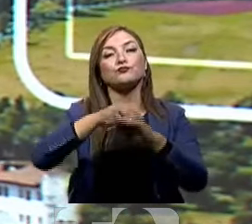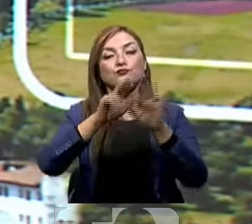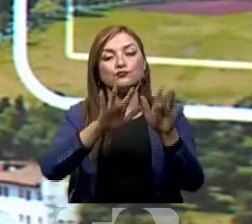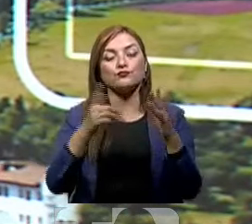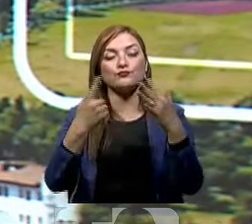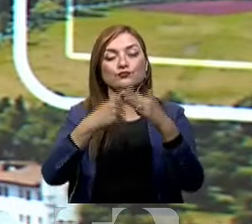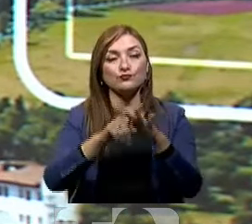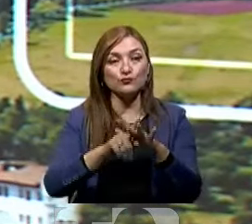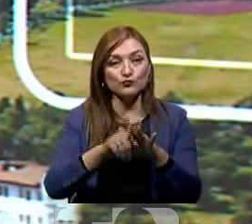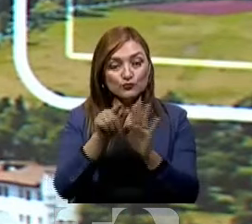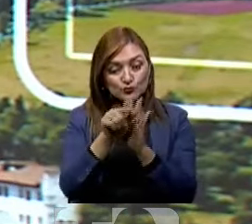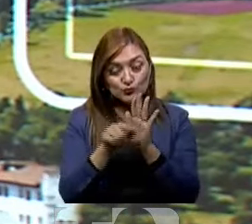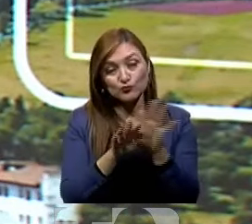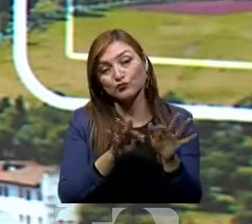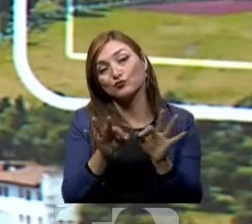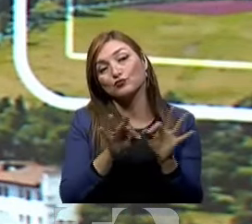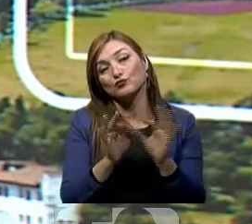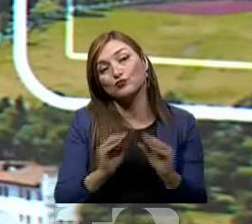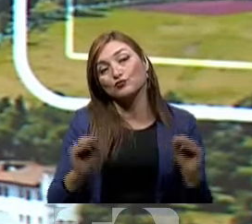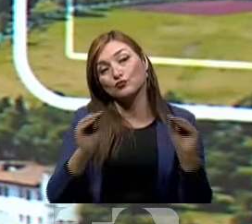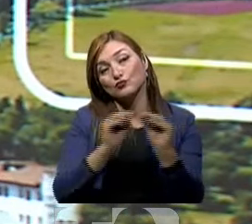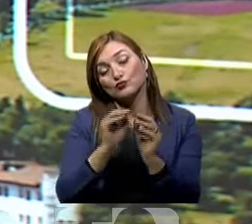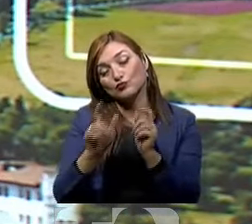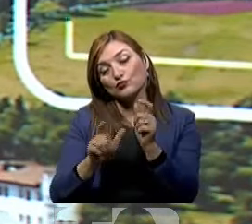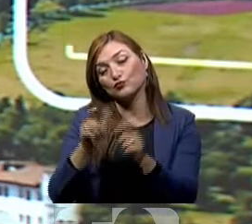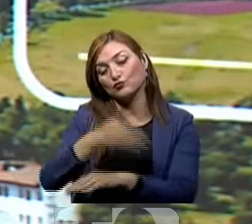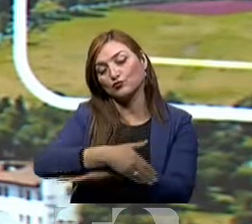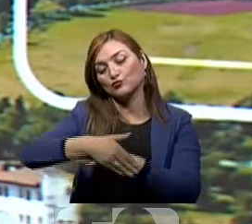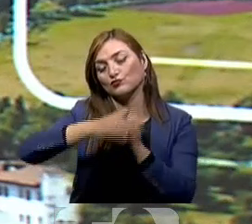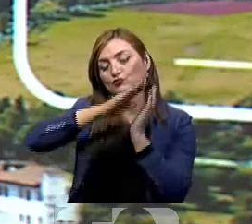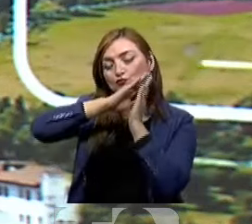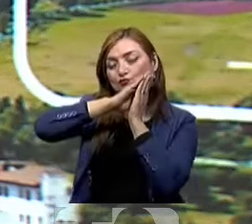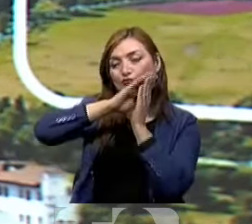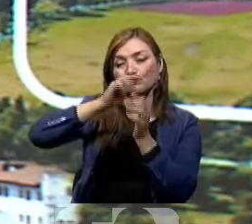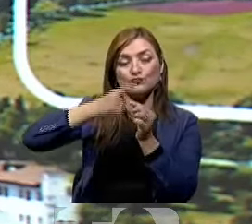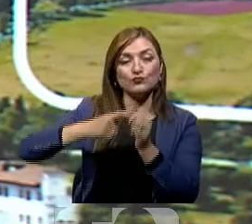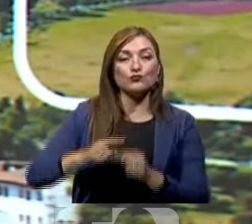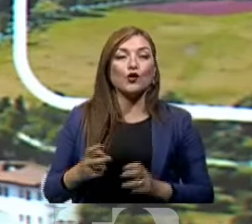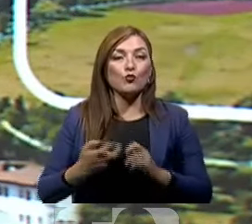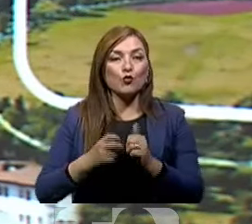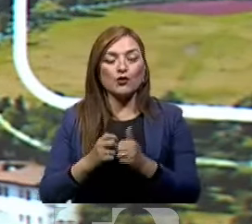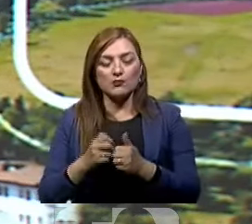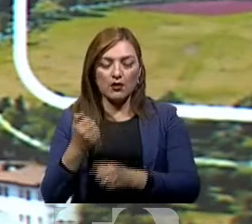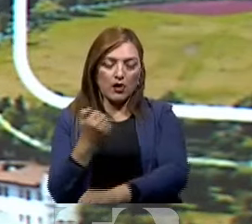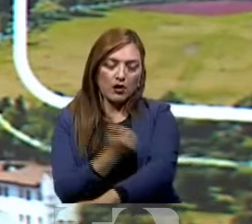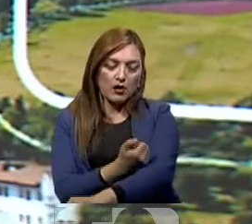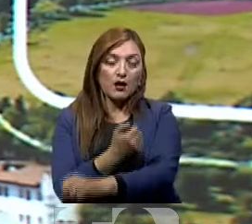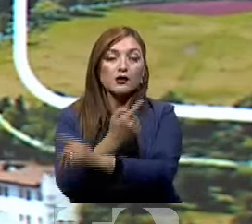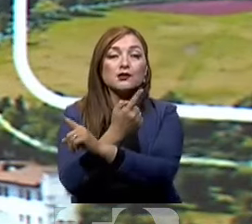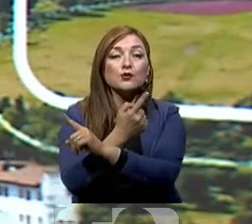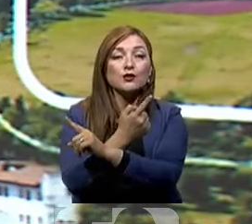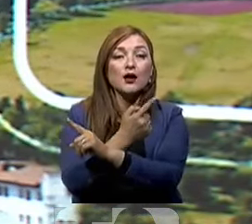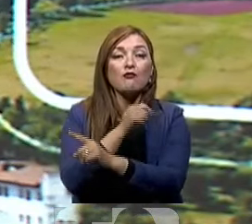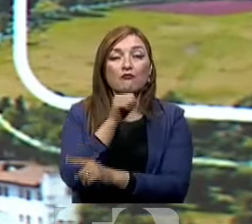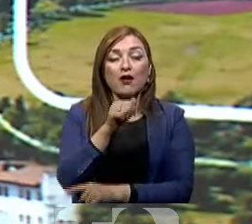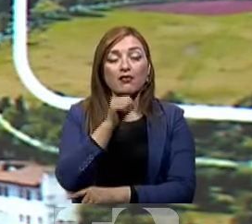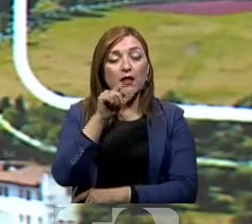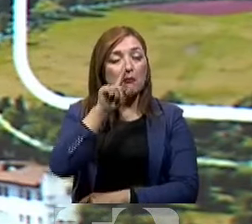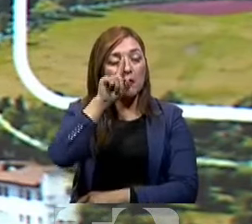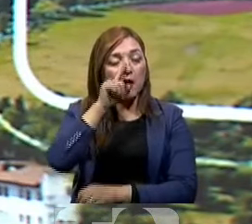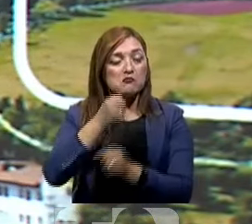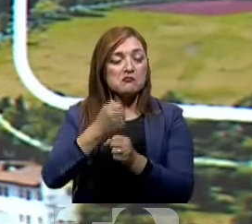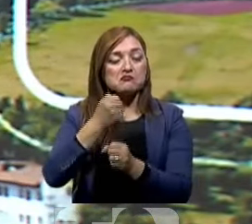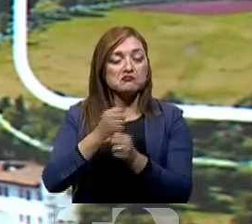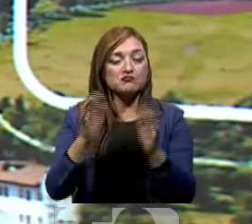que existe un incremento preocupante sobre el número de habitantes de calle en Quito. Esto con problemas de adicción, discapacidad y falta de empleo. Paul Cuello